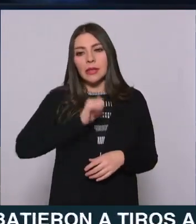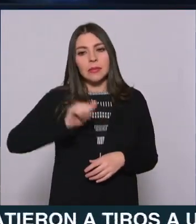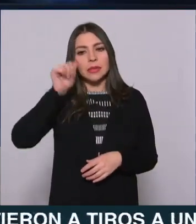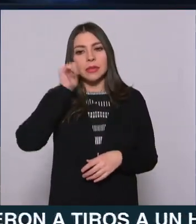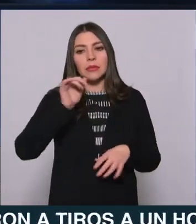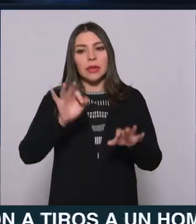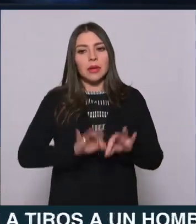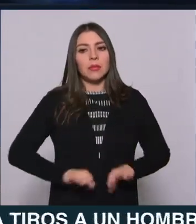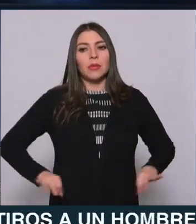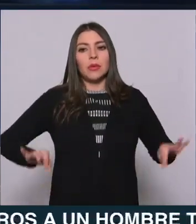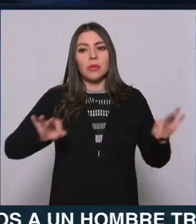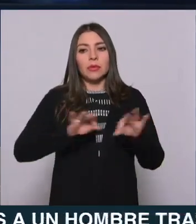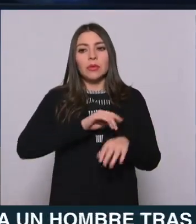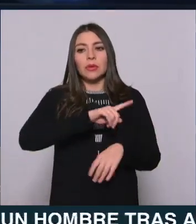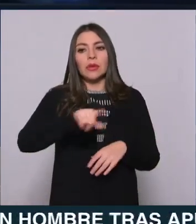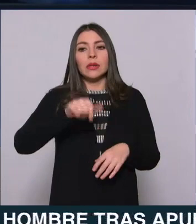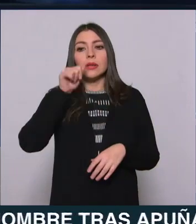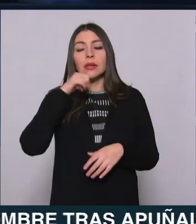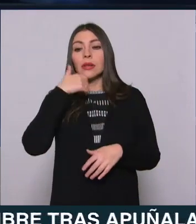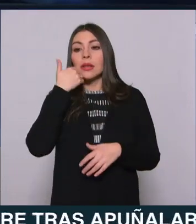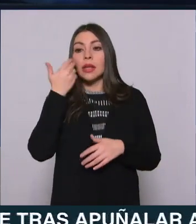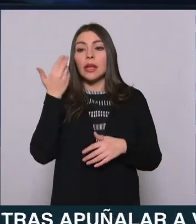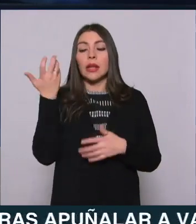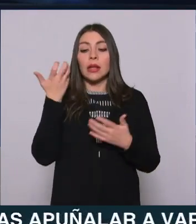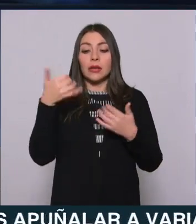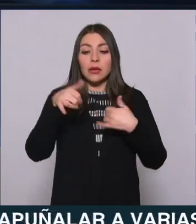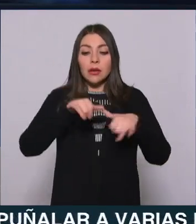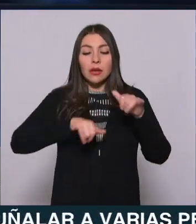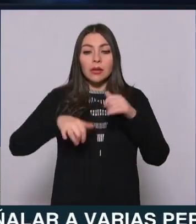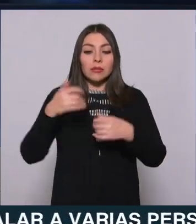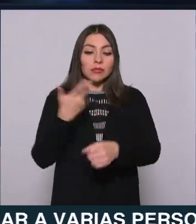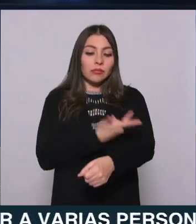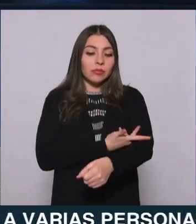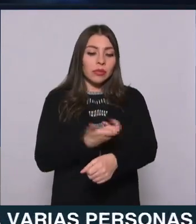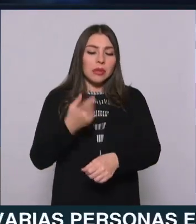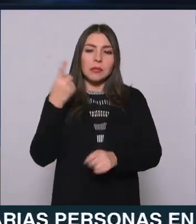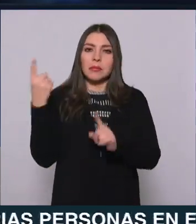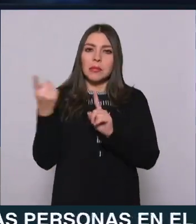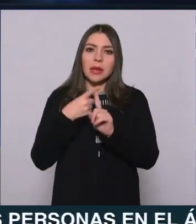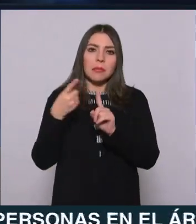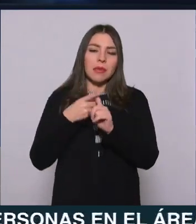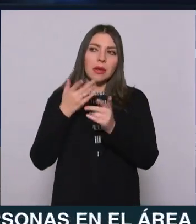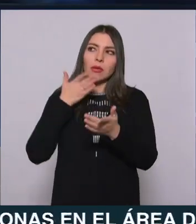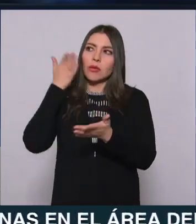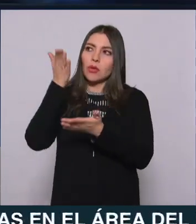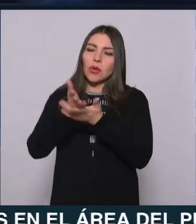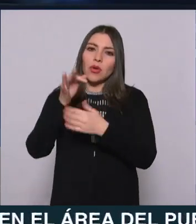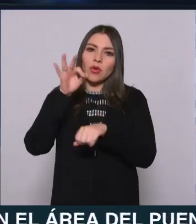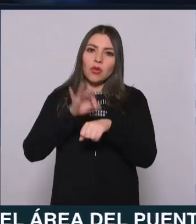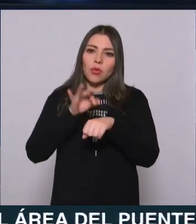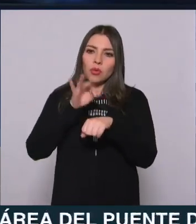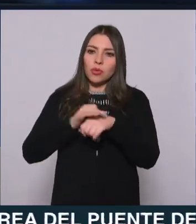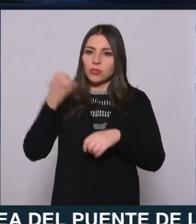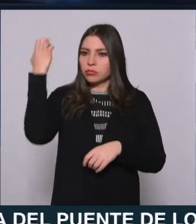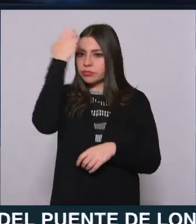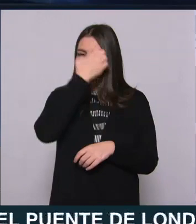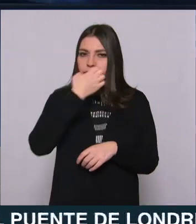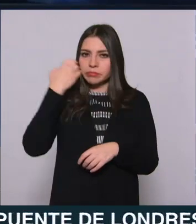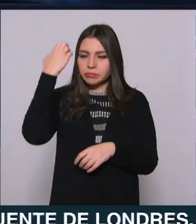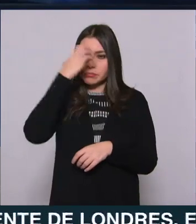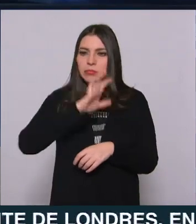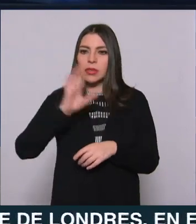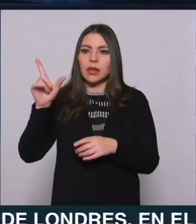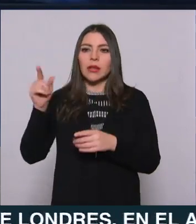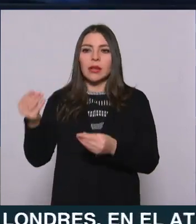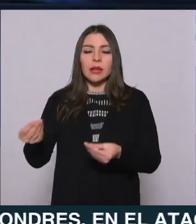nos queramos realizar un estudio, acudamos a un médico. Si es como chequeo general, es perfecto. La profilaxis es algo que